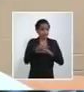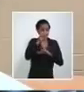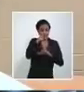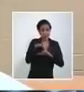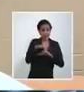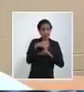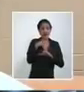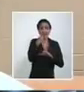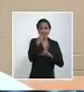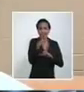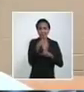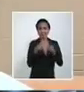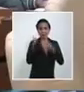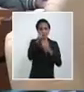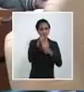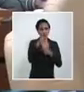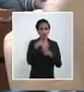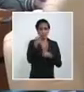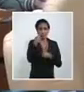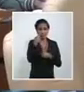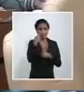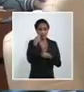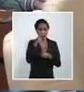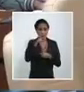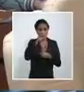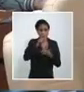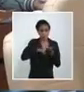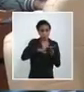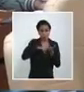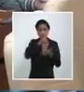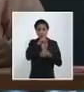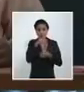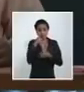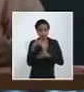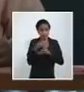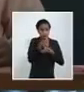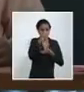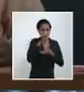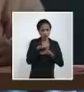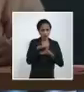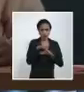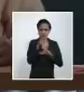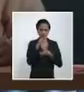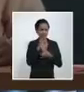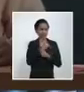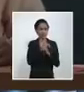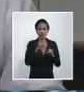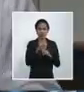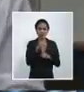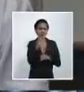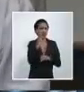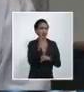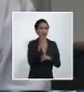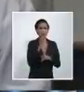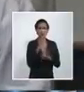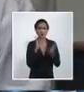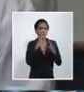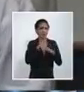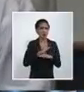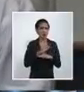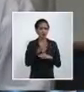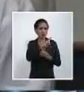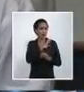que vean con niños eso, papá, usted es un irresponsable, vaya con su niño para la casa y después viene para el mercado. Los jóvenes en la playa,